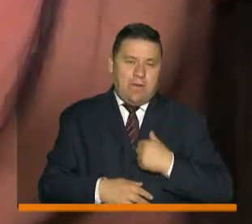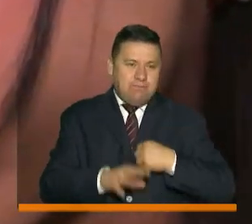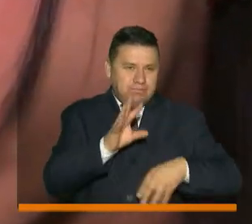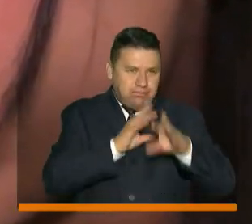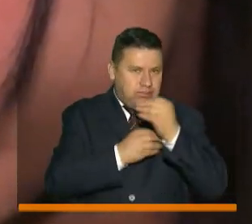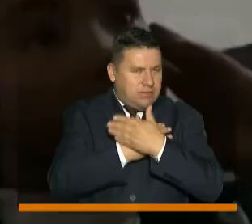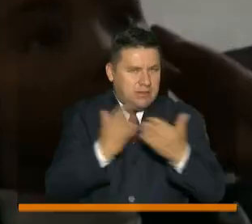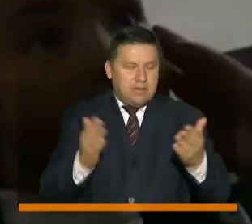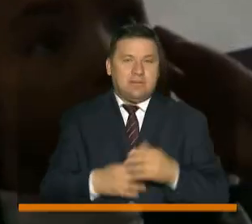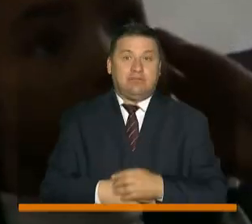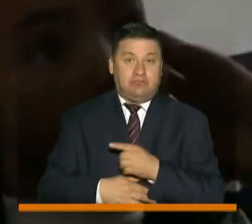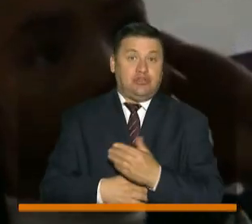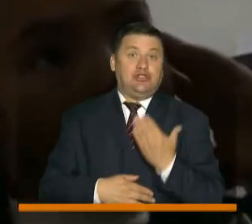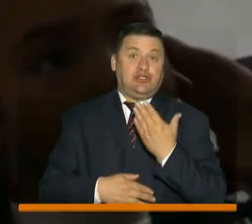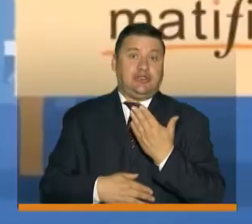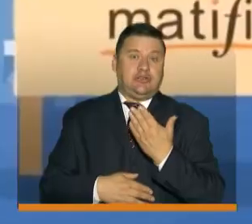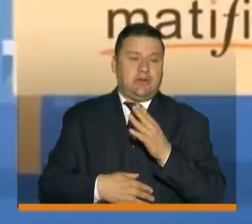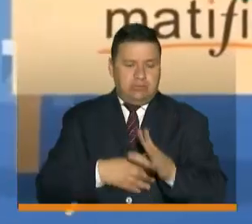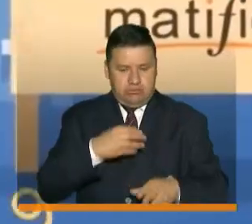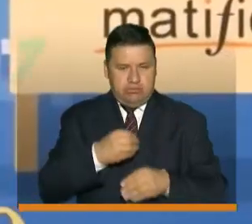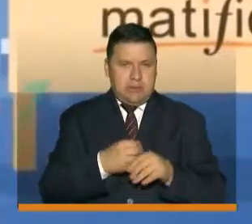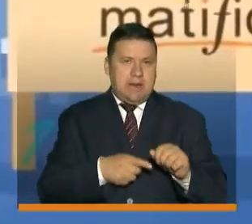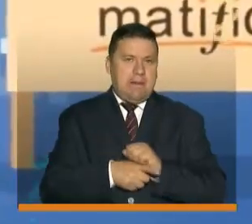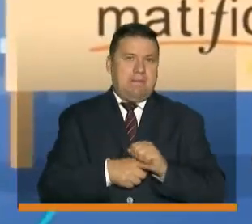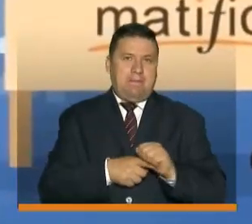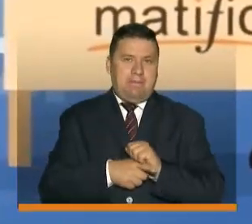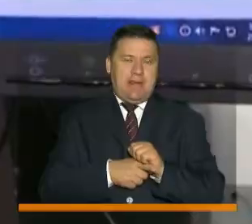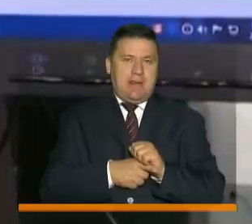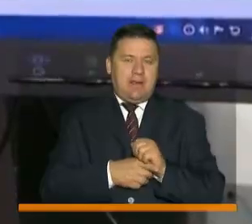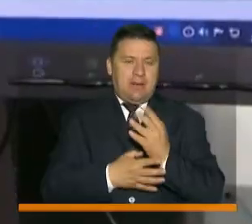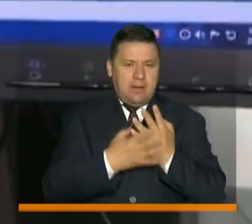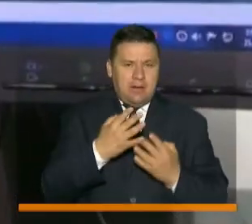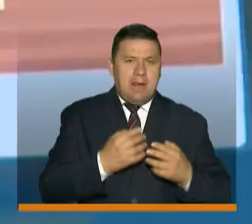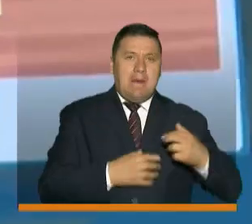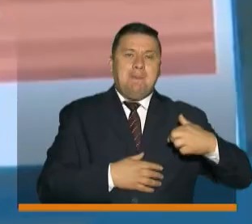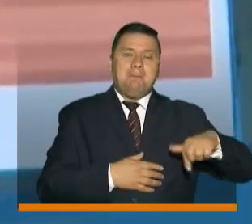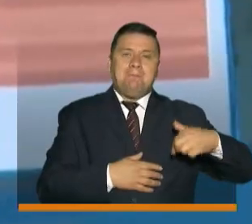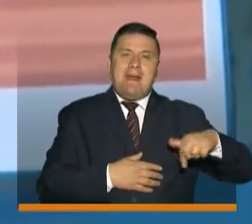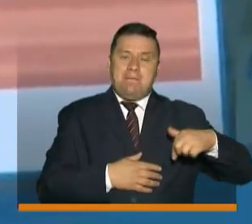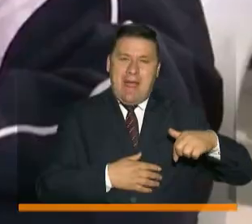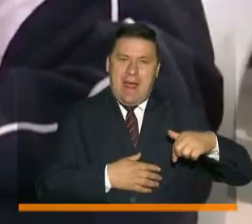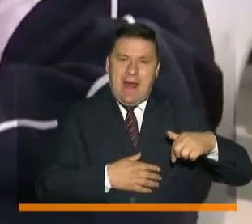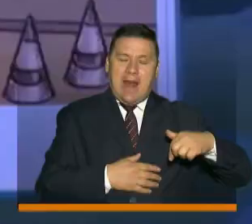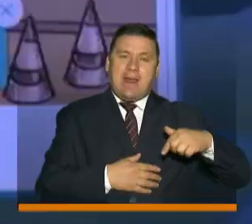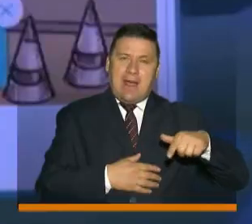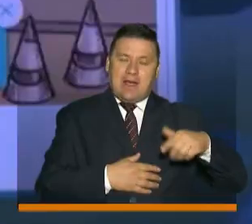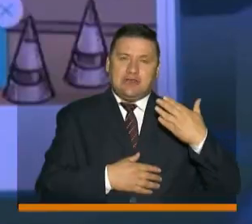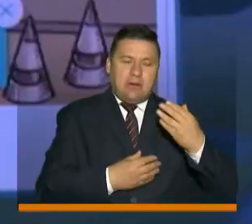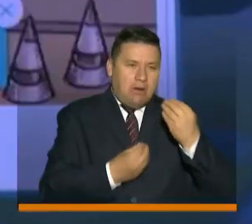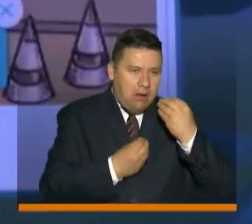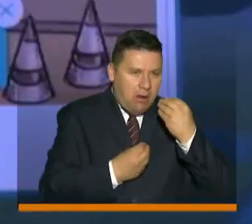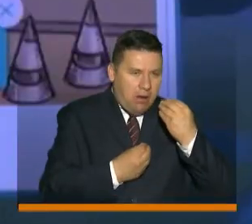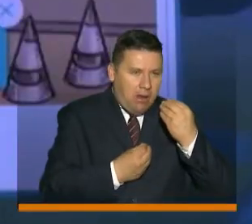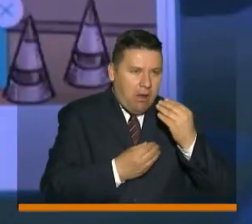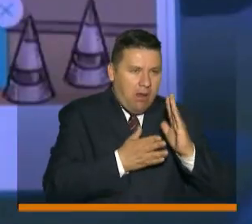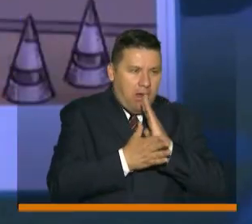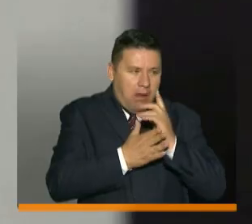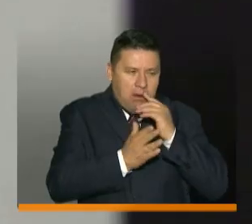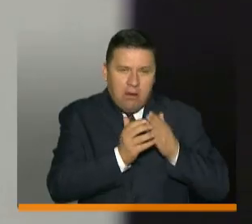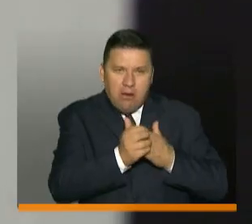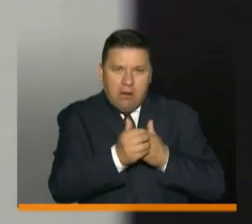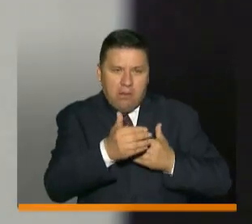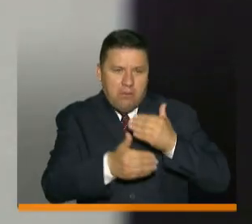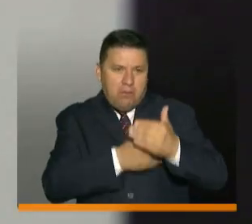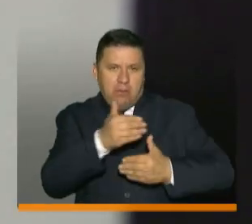adolescentes. Matific funciona como complemento a las prácticas educativas de básica primaria a través del juego y permite elaborar informes de seguimiento